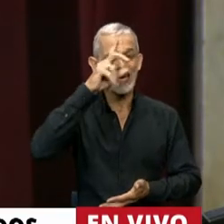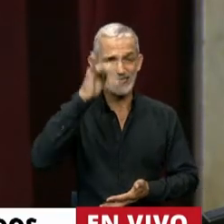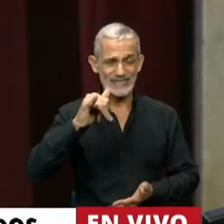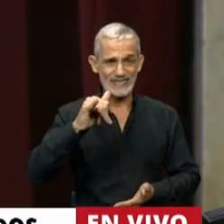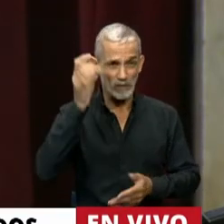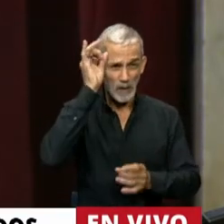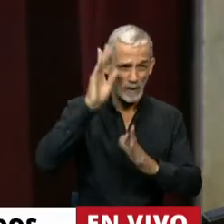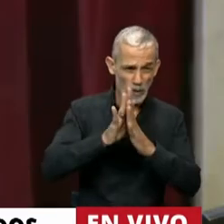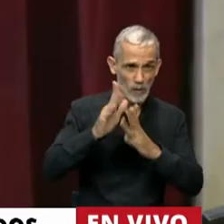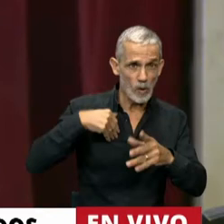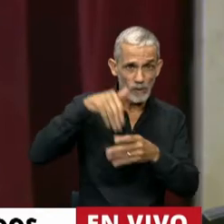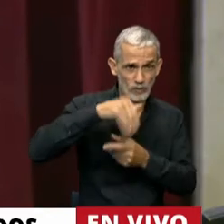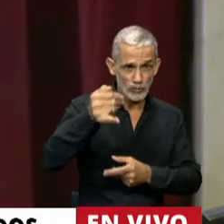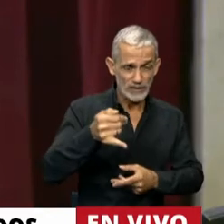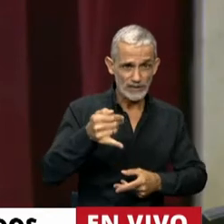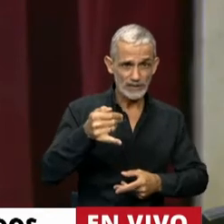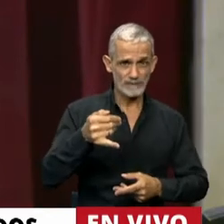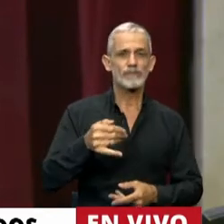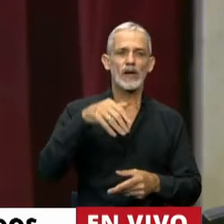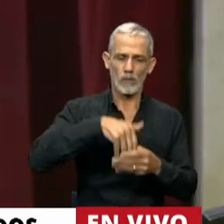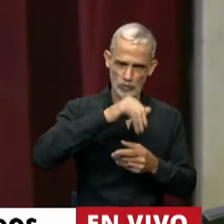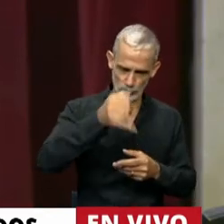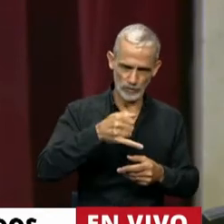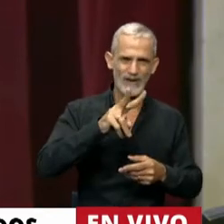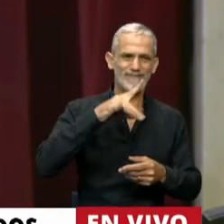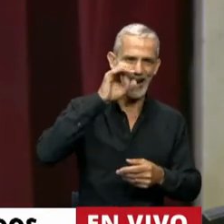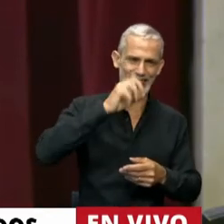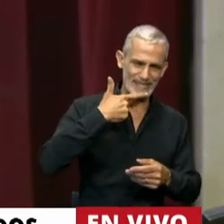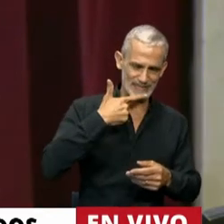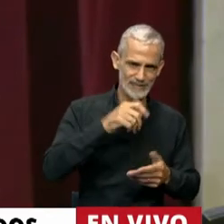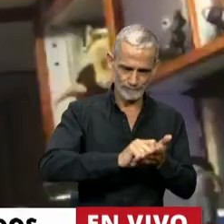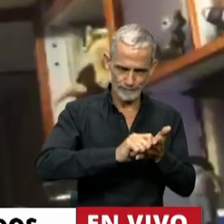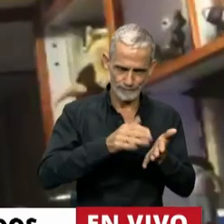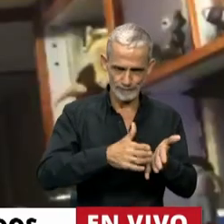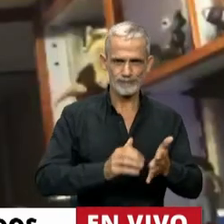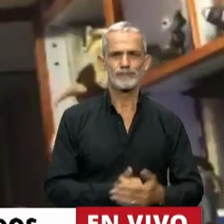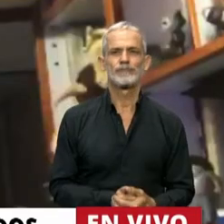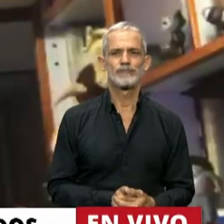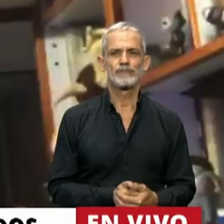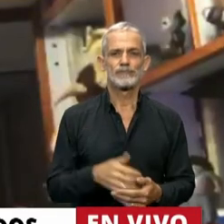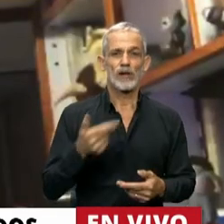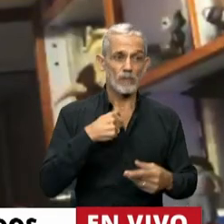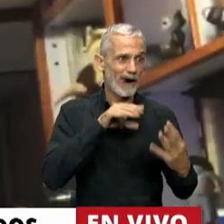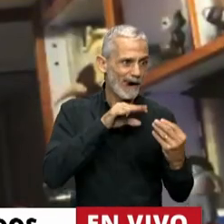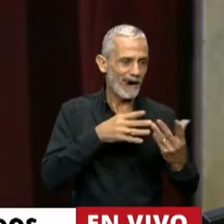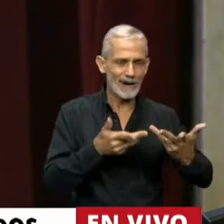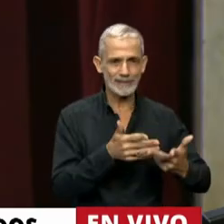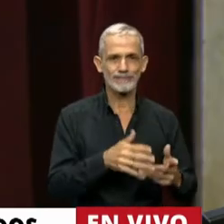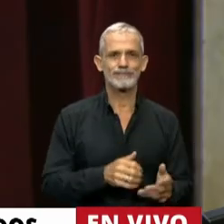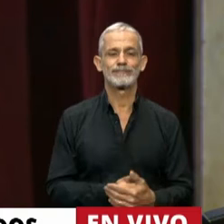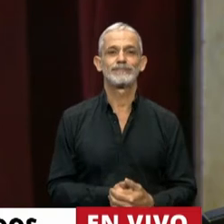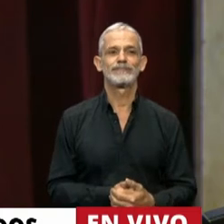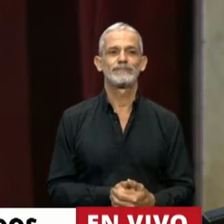presidente. Afirmativo. Afirmativo el diputado Valdés. Ven, por hablar con ustedes.